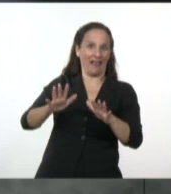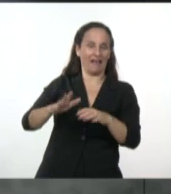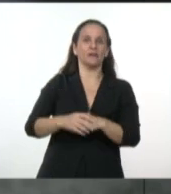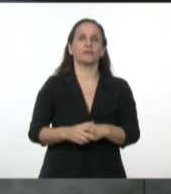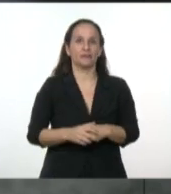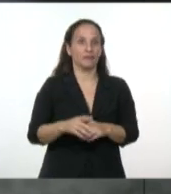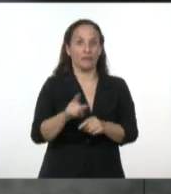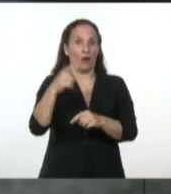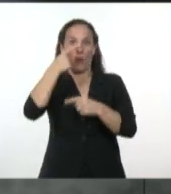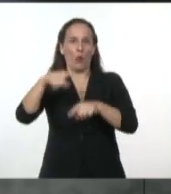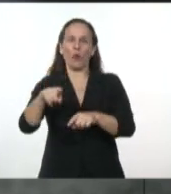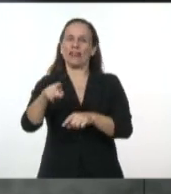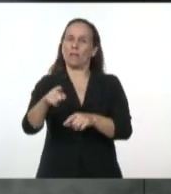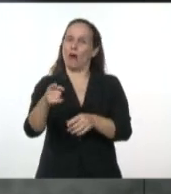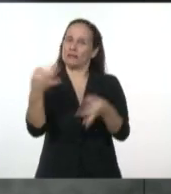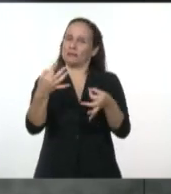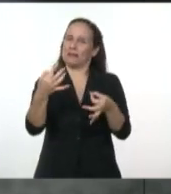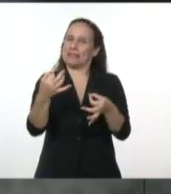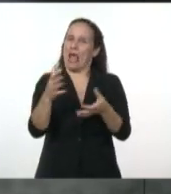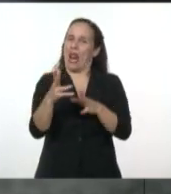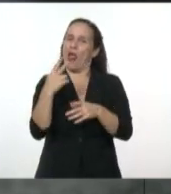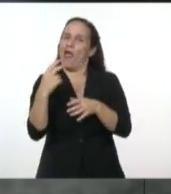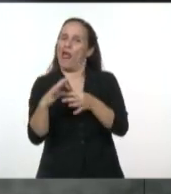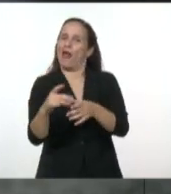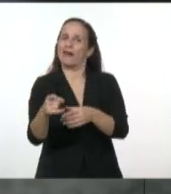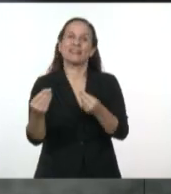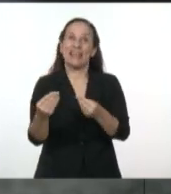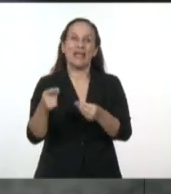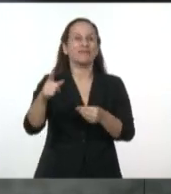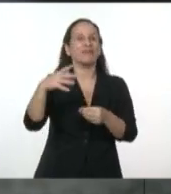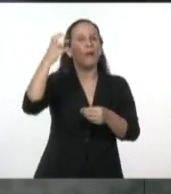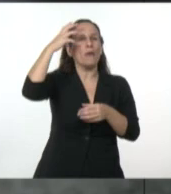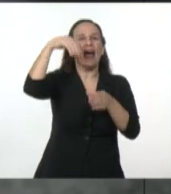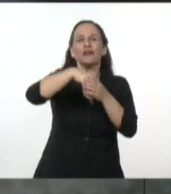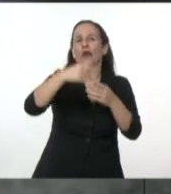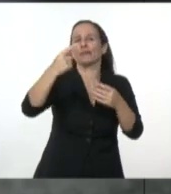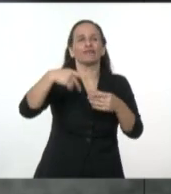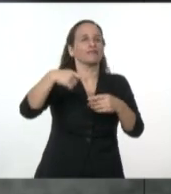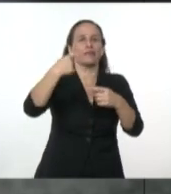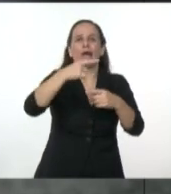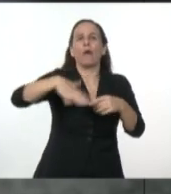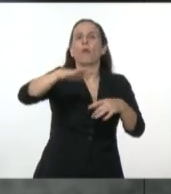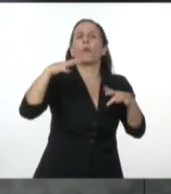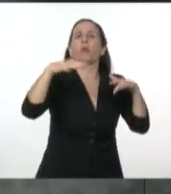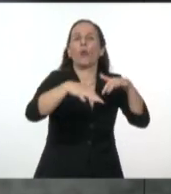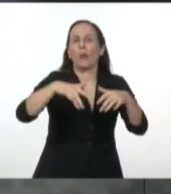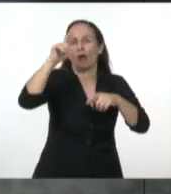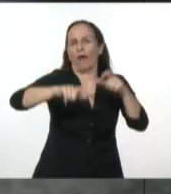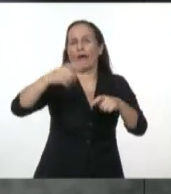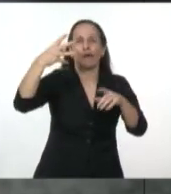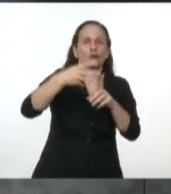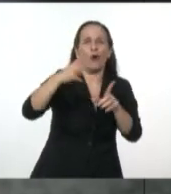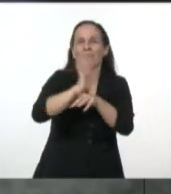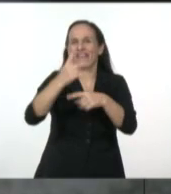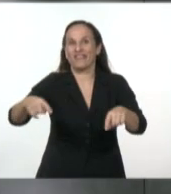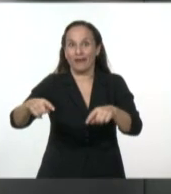equipo, es una grifería electrónica. Surge y cubre la necesidad de los baños públicos, de que la persona no tenga que tener contacto con la canilla. En este